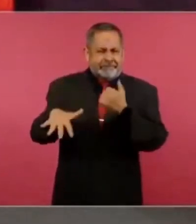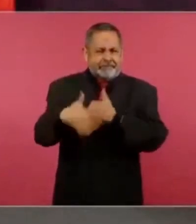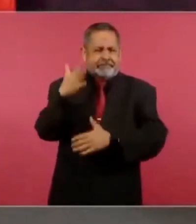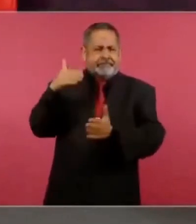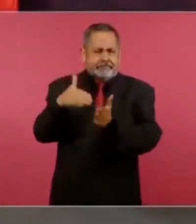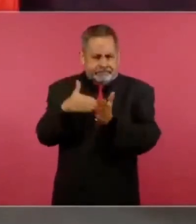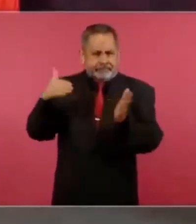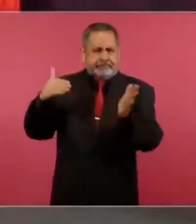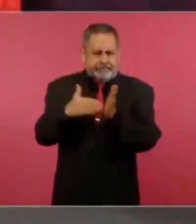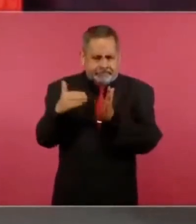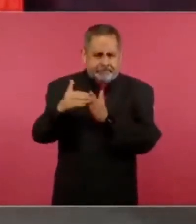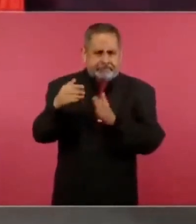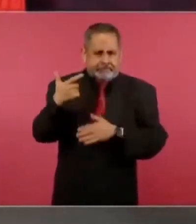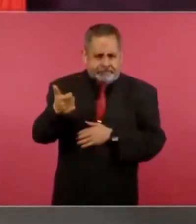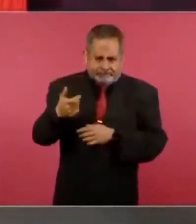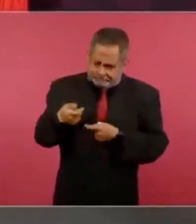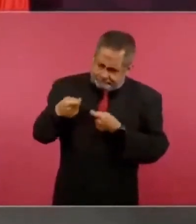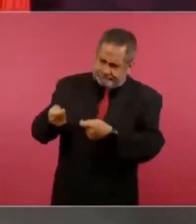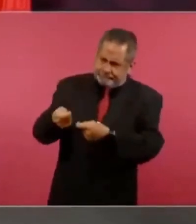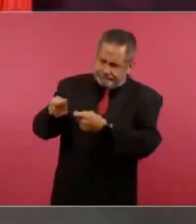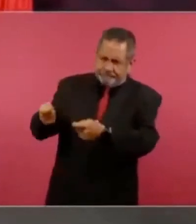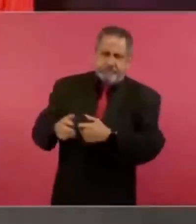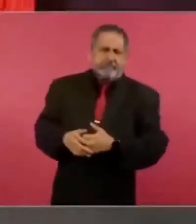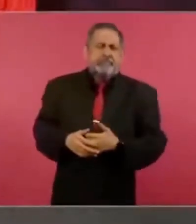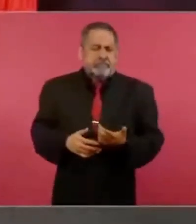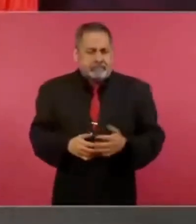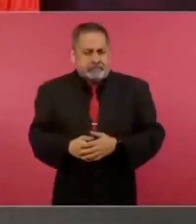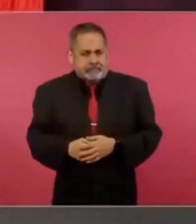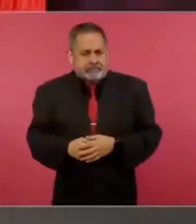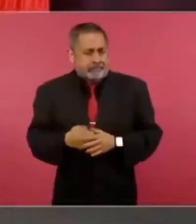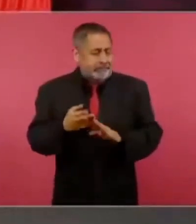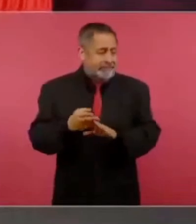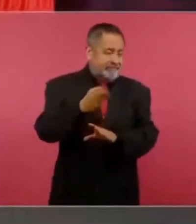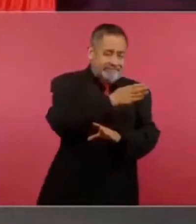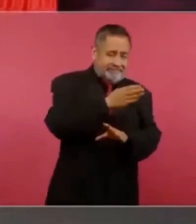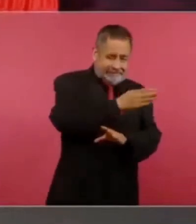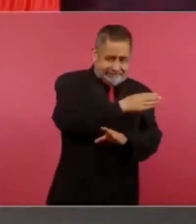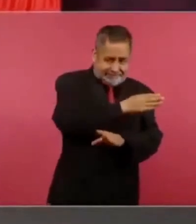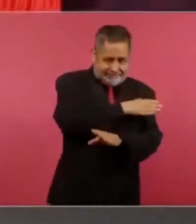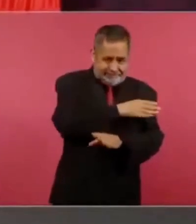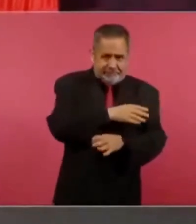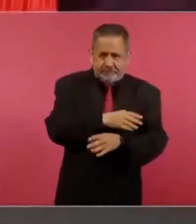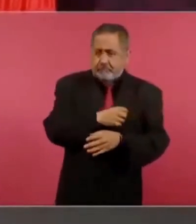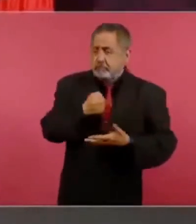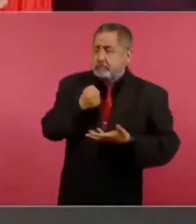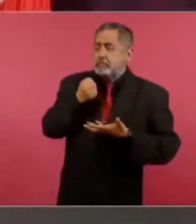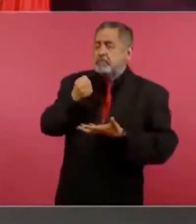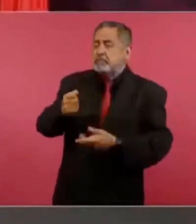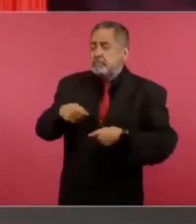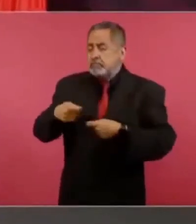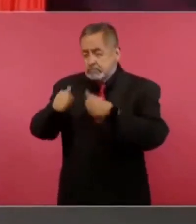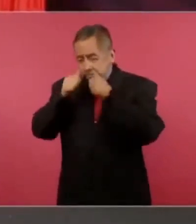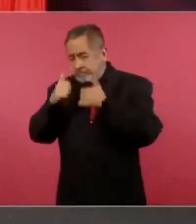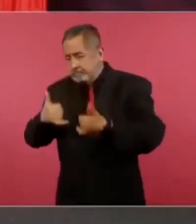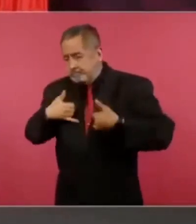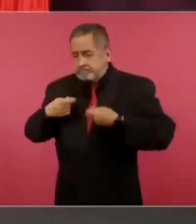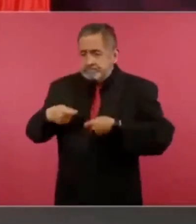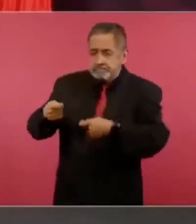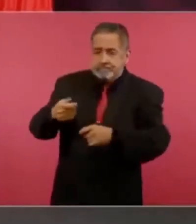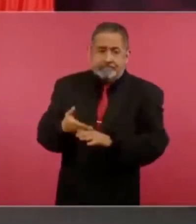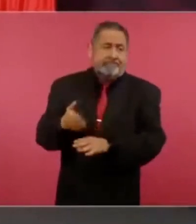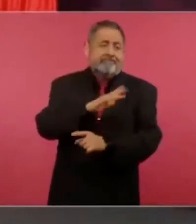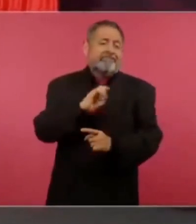115,000 millones de pesos. ¿Sabes cuánto le destinaron a los jóvenes en los últimos 5